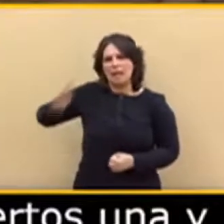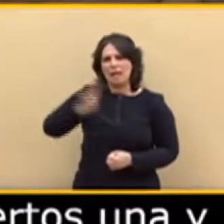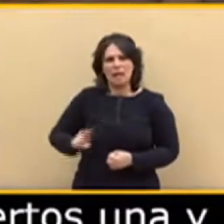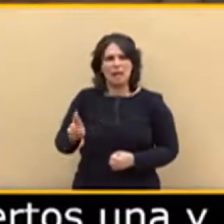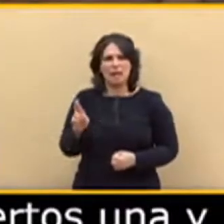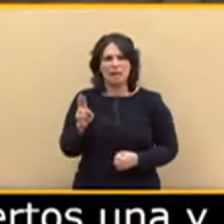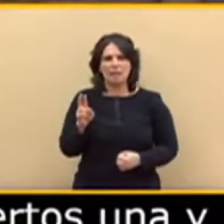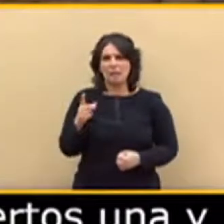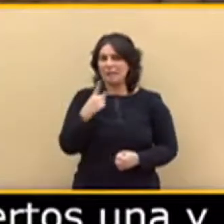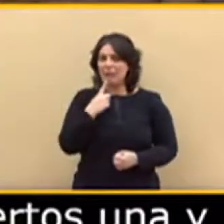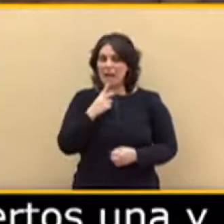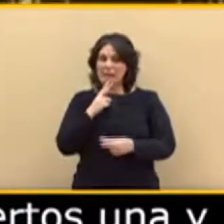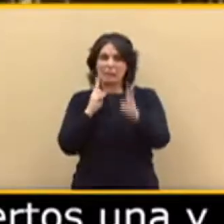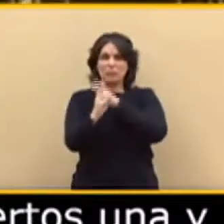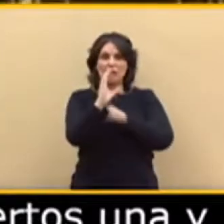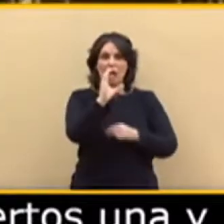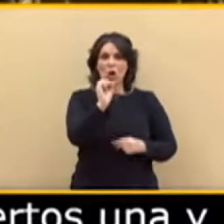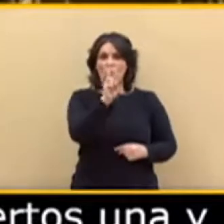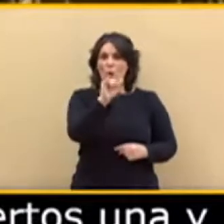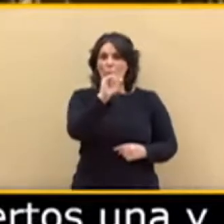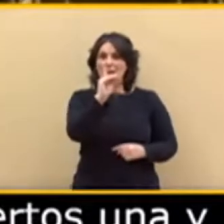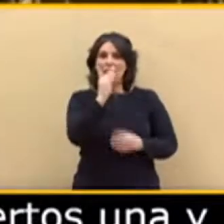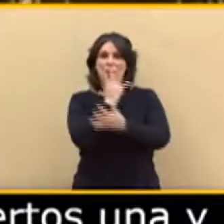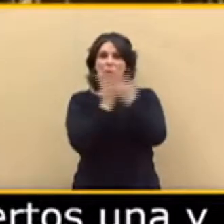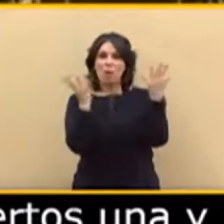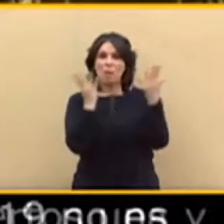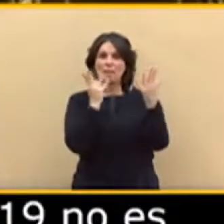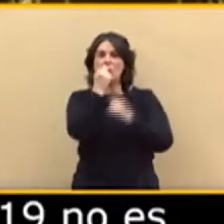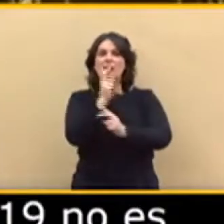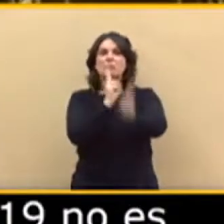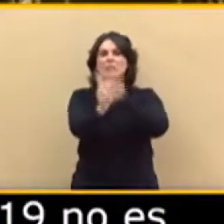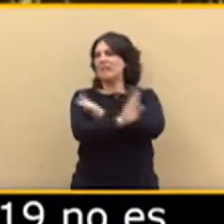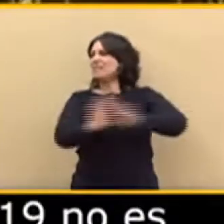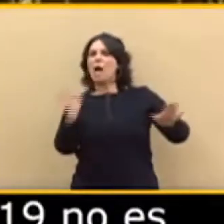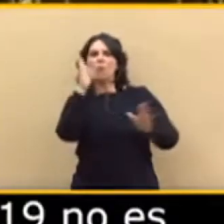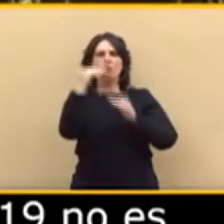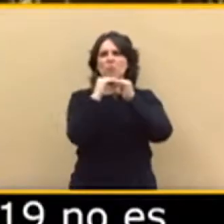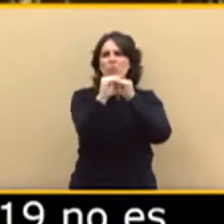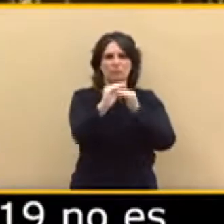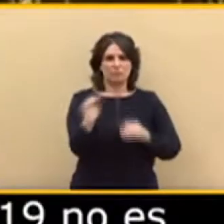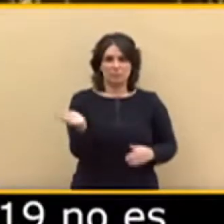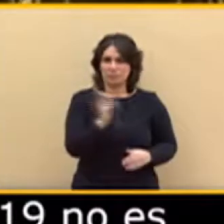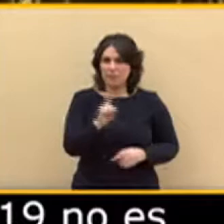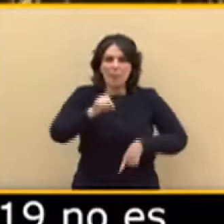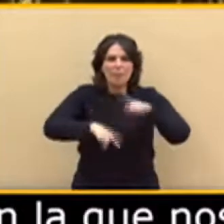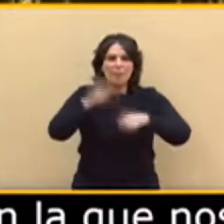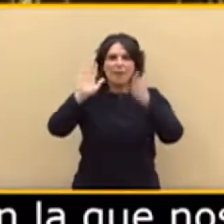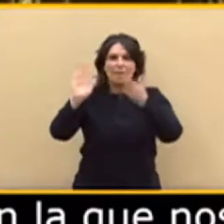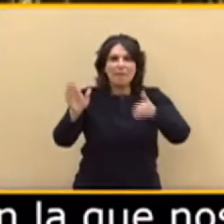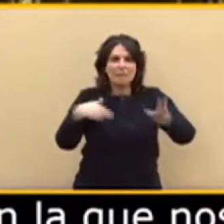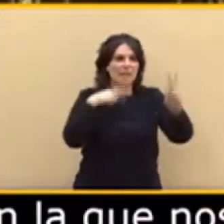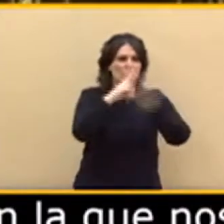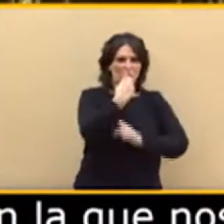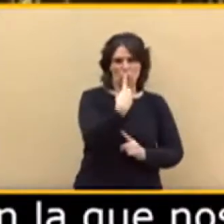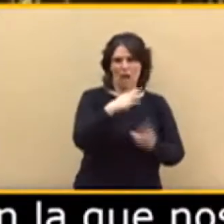inmobiliarios tendrán que hacer un esfuerzo y colaborar para que se cumpla con el derecho a la vivienda. Así los grandes caseros tendrán que optar entre dos vías para ayudar a